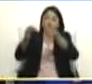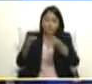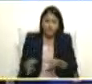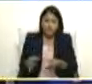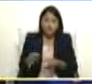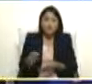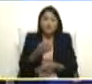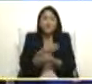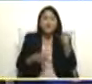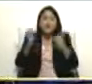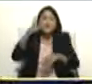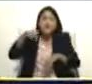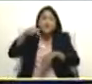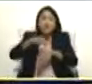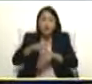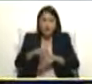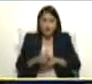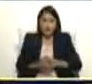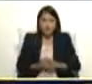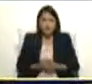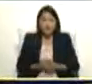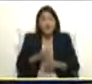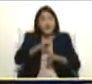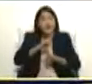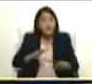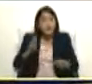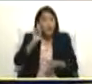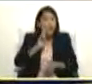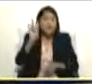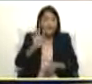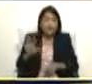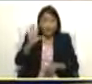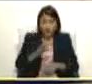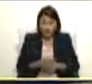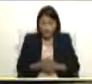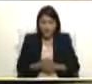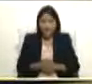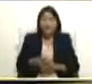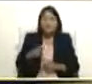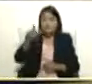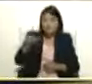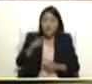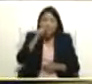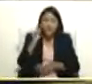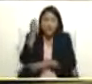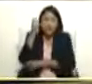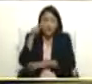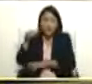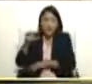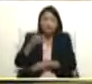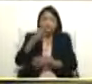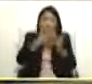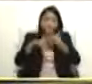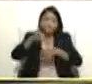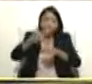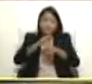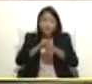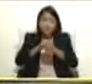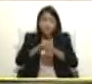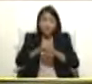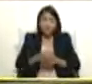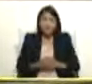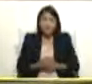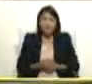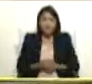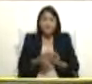presidente de la Asamblea Nacional de la República Bolivariana de Venezuela, diputado Jorge Rodríguez Gómez, por la